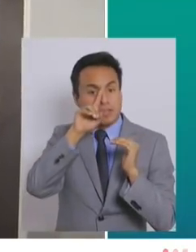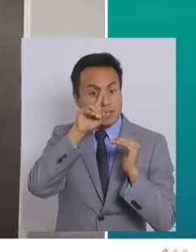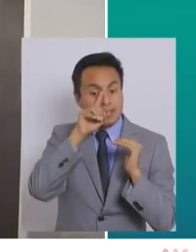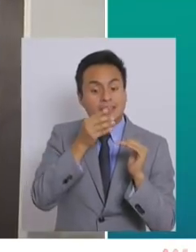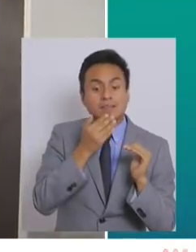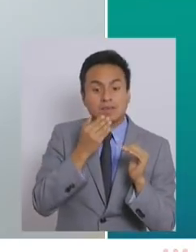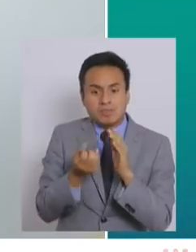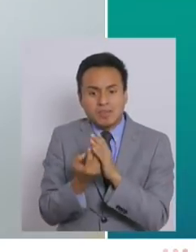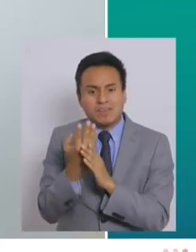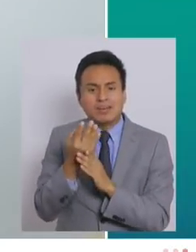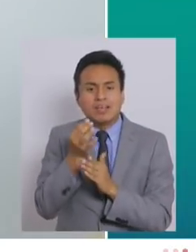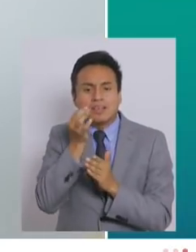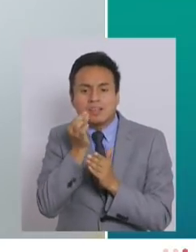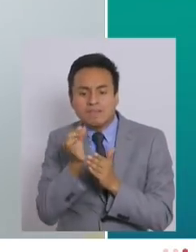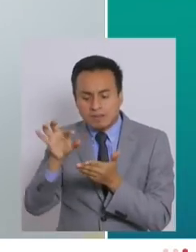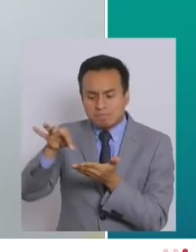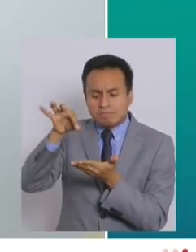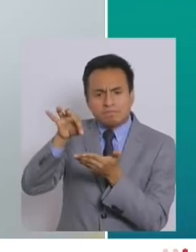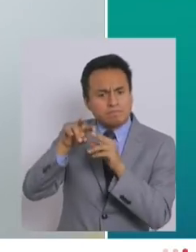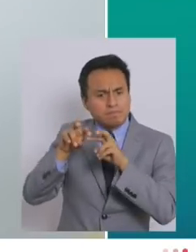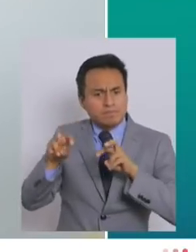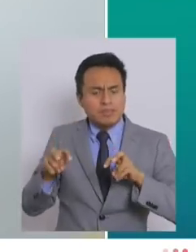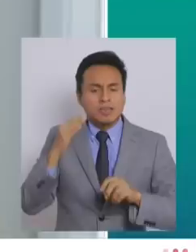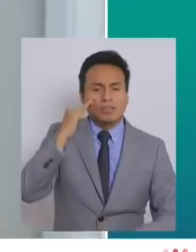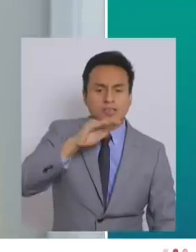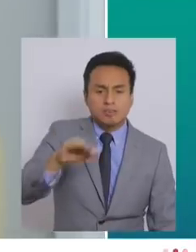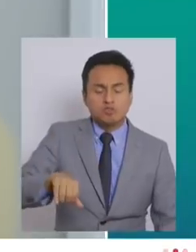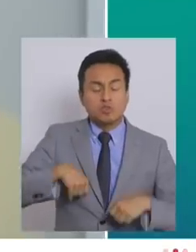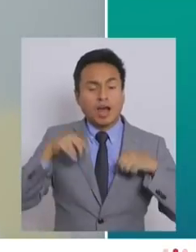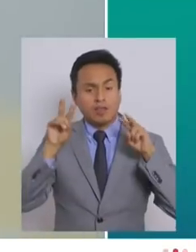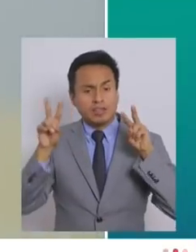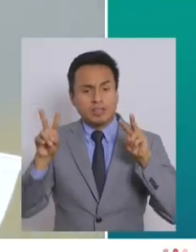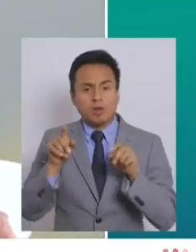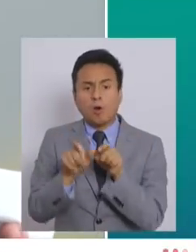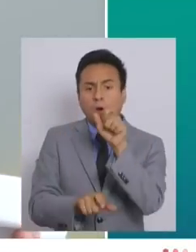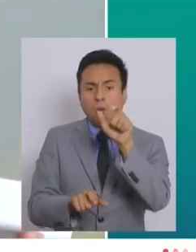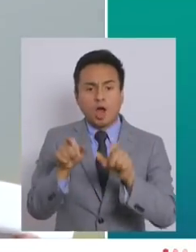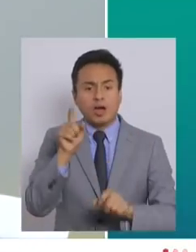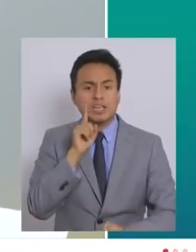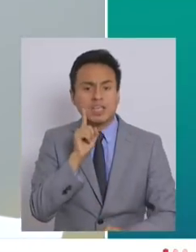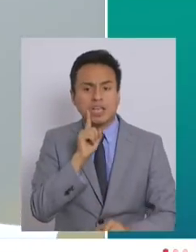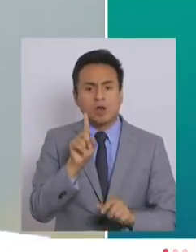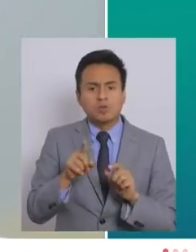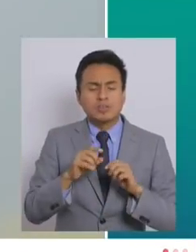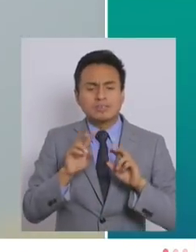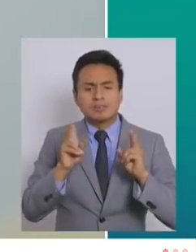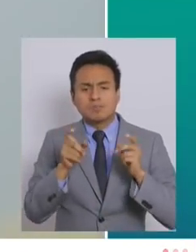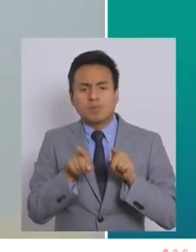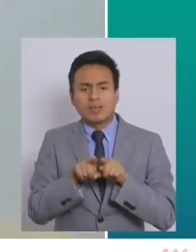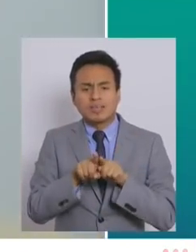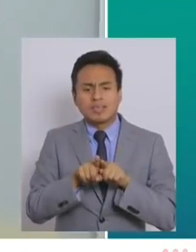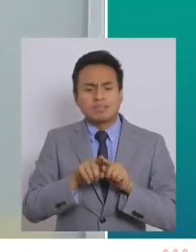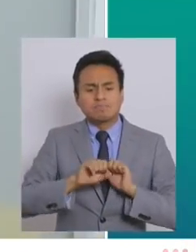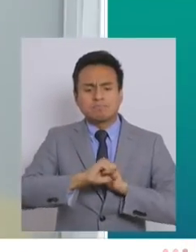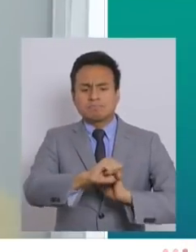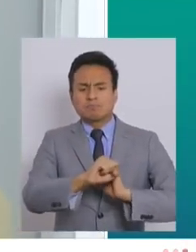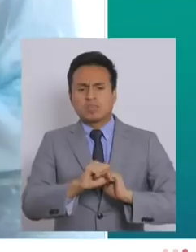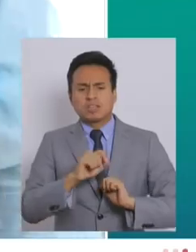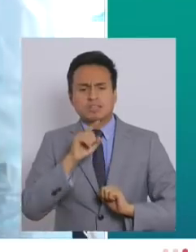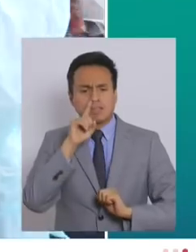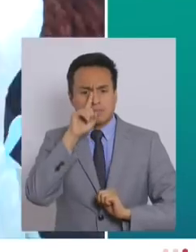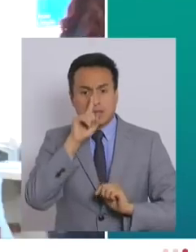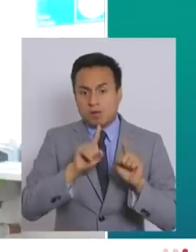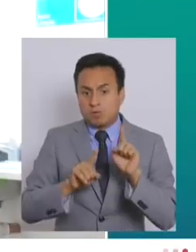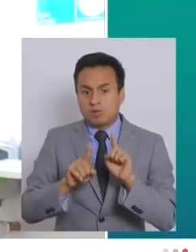esta nueva técnica poder amplificar a niños adolescentes o personas que tienen cierta resistencia a tomarse el examen a